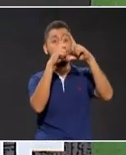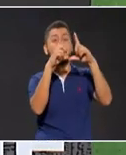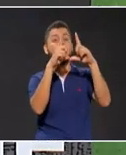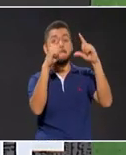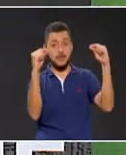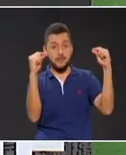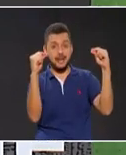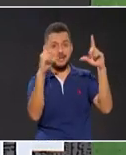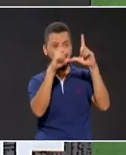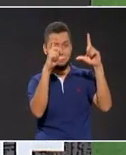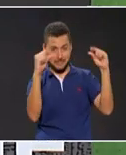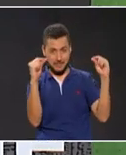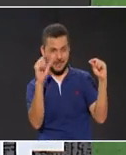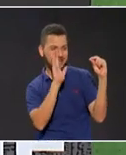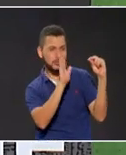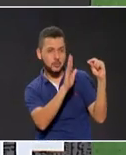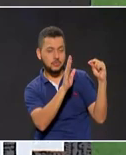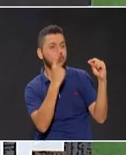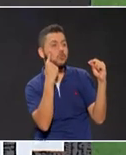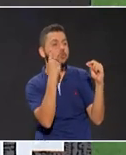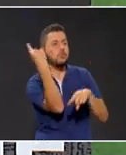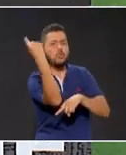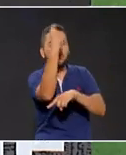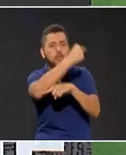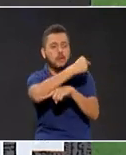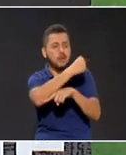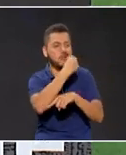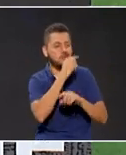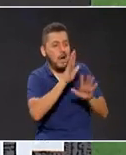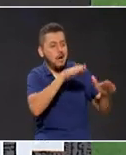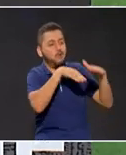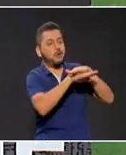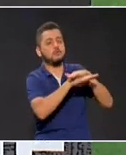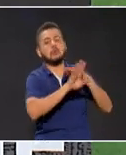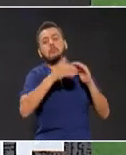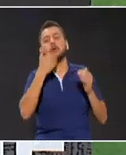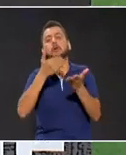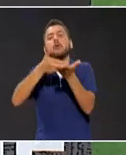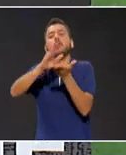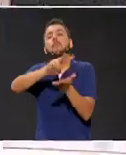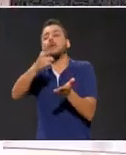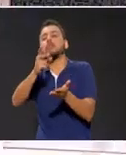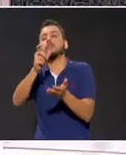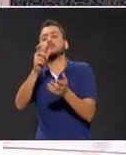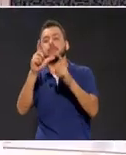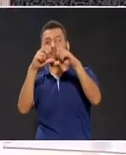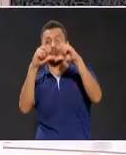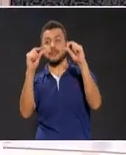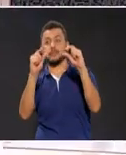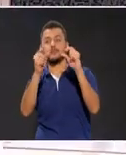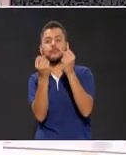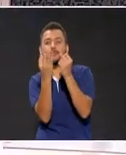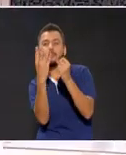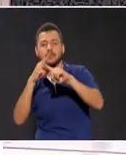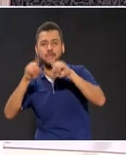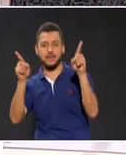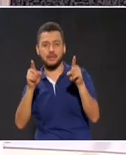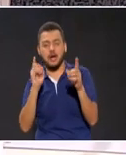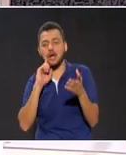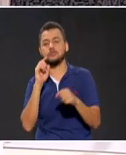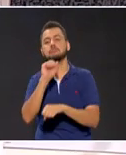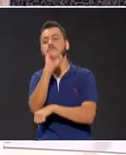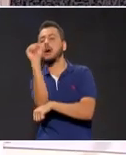hablando de la sostenibilidad, la compra de nuevos vehículos. ¿Cómo manejarían ustedes eso? Lo que pasa es que no se trata de satanizar